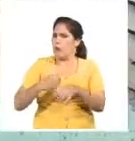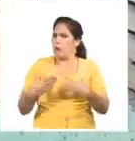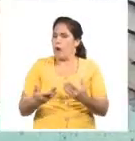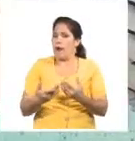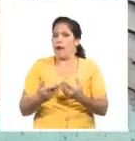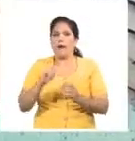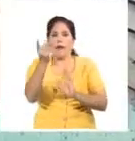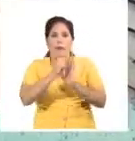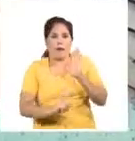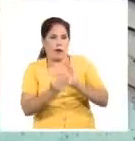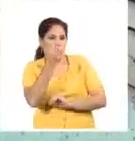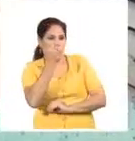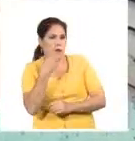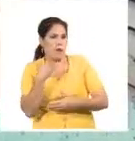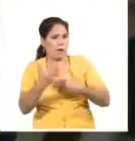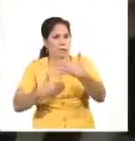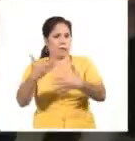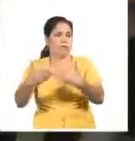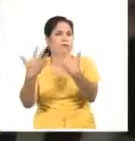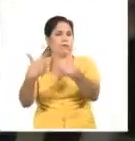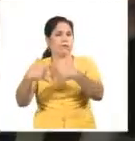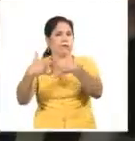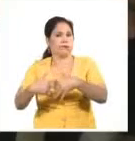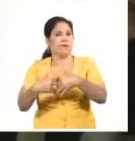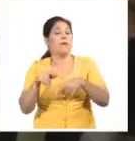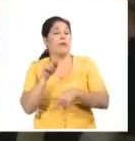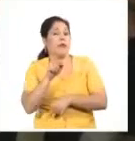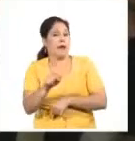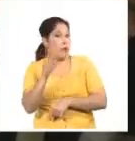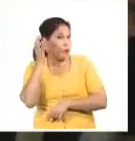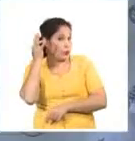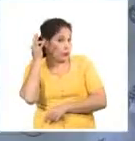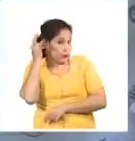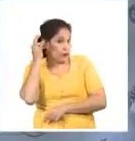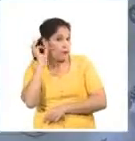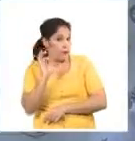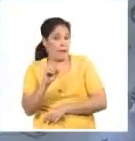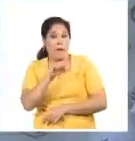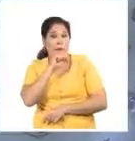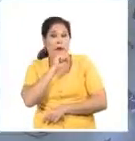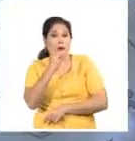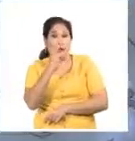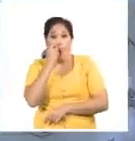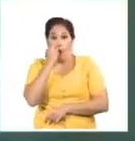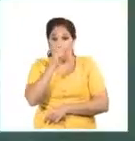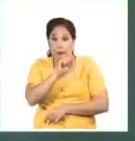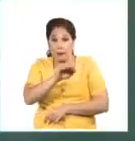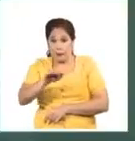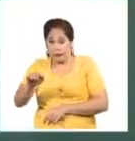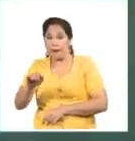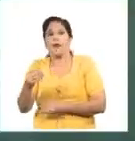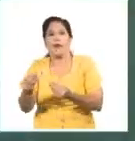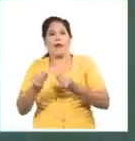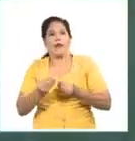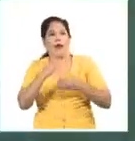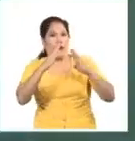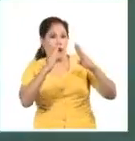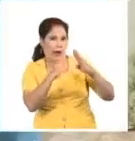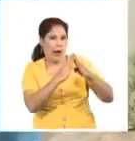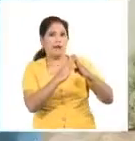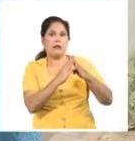consumo energético en el proceso de producción local. Ludmila Cruz Fernández, madre de tres varones, ha sido beneficiada con un digno hogar